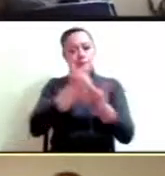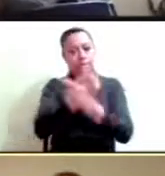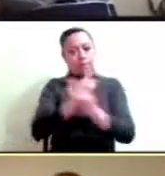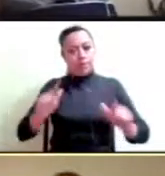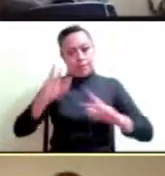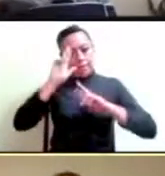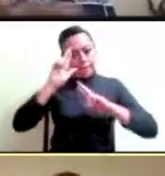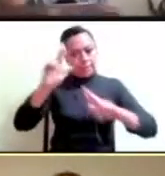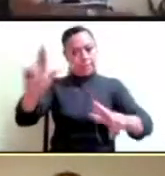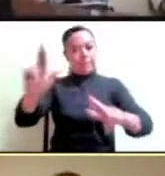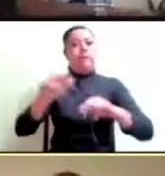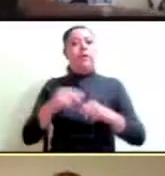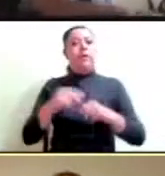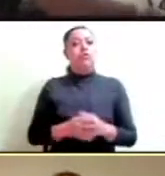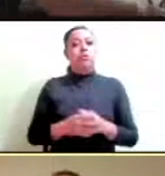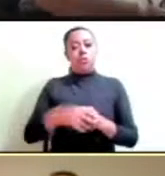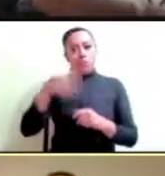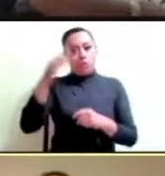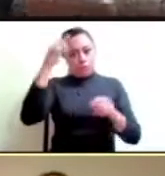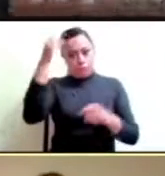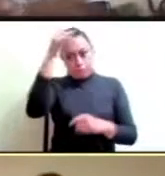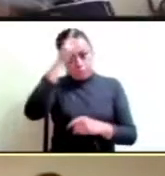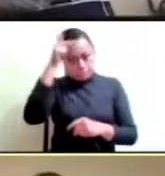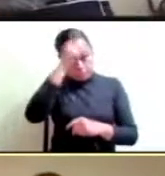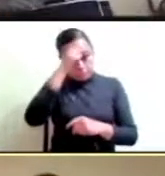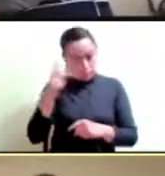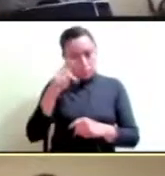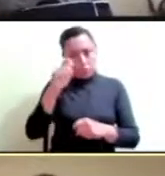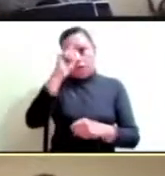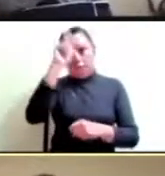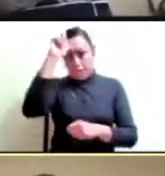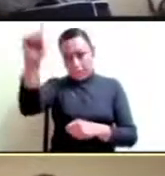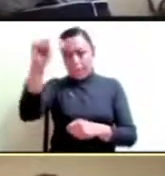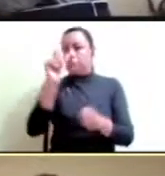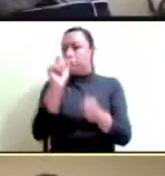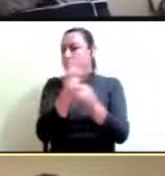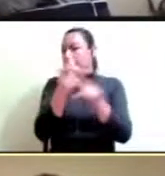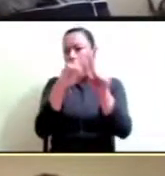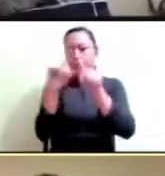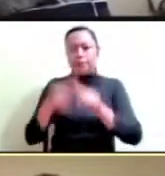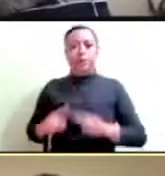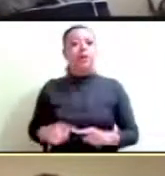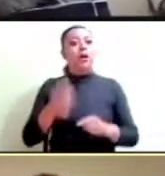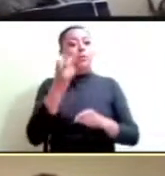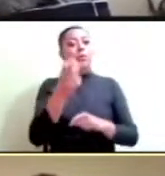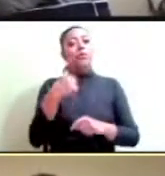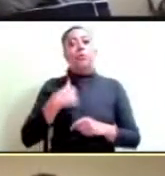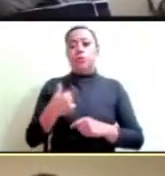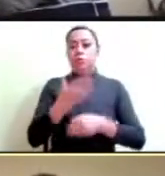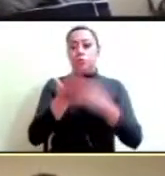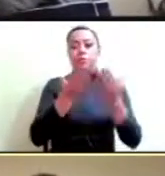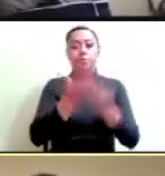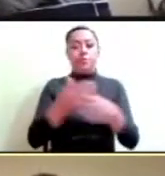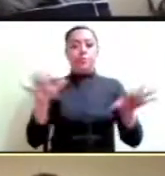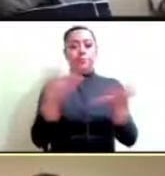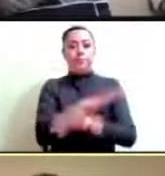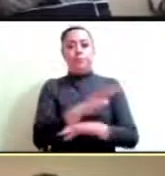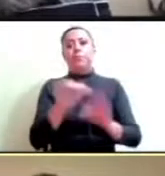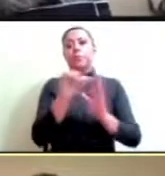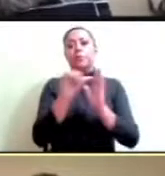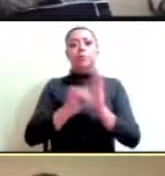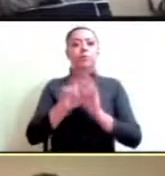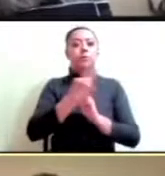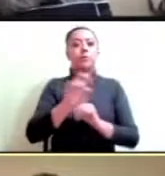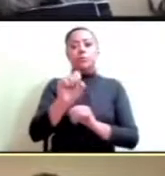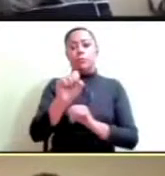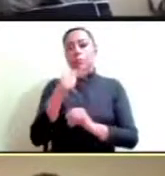física, psicológica y espiritual. En este sentido, propongo reformar la fracción 6 del artículo 267 del Código Civil para el Distrito Federal con